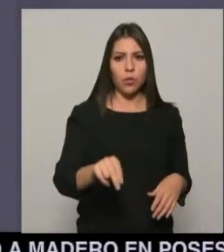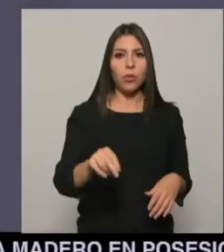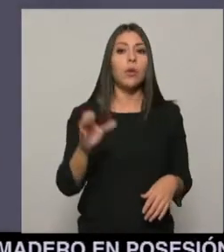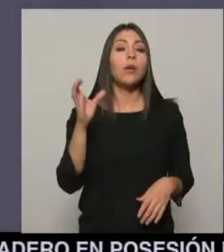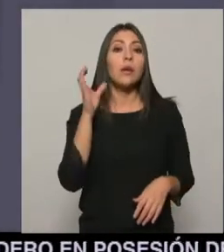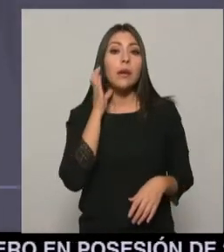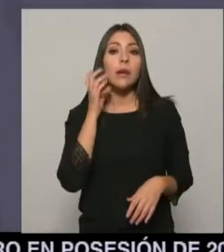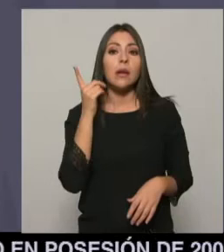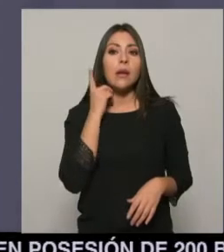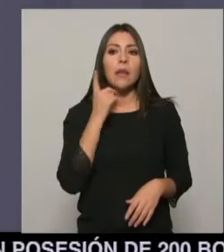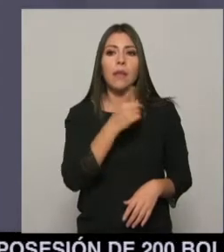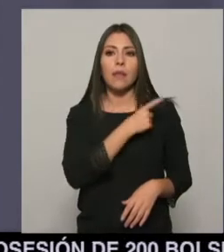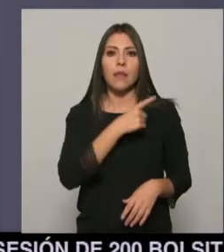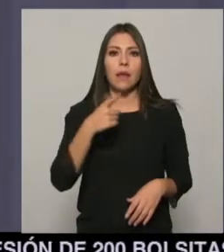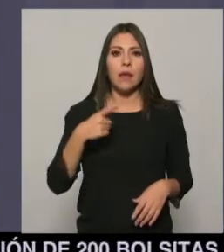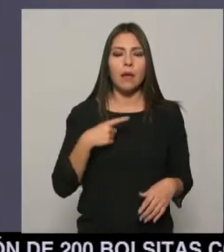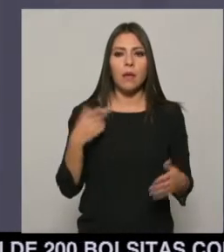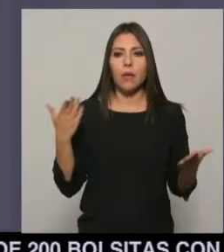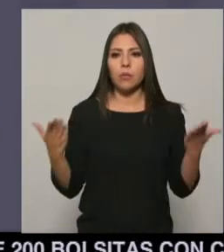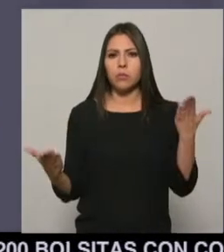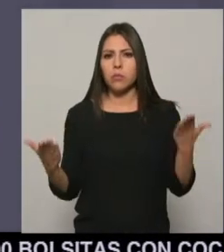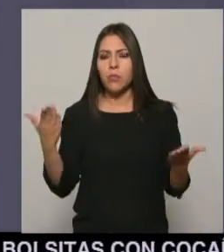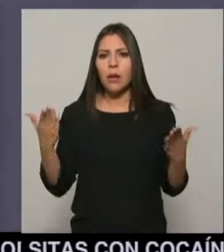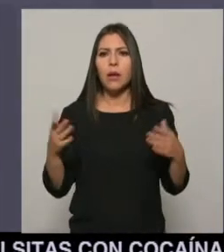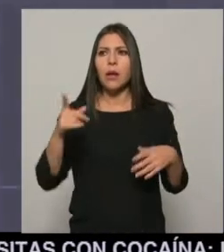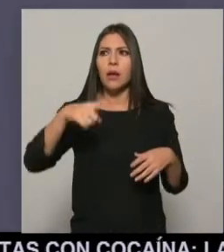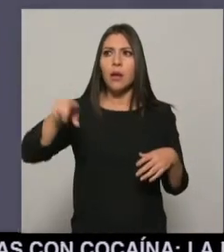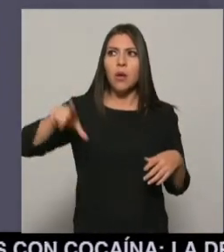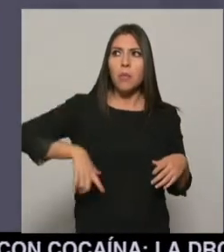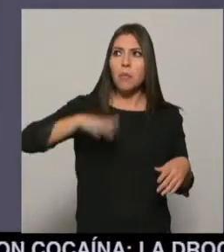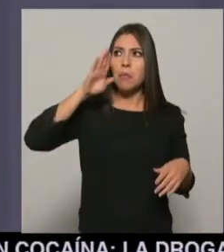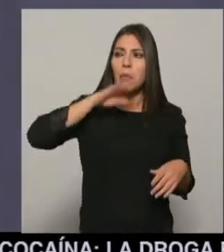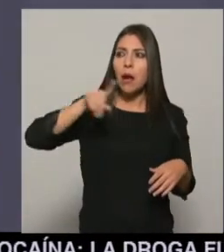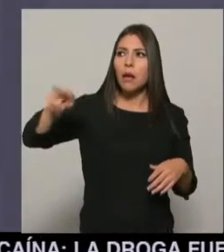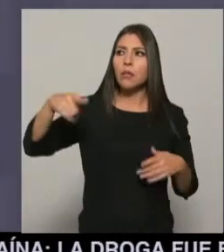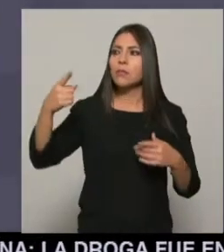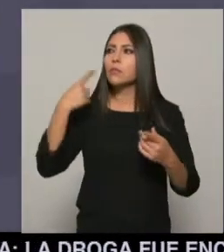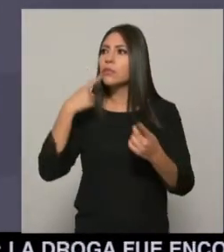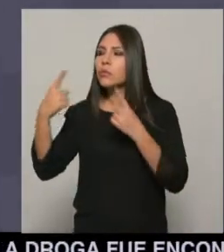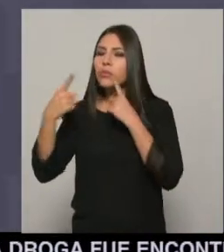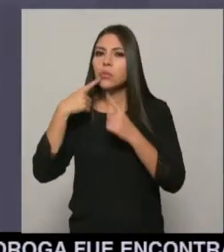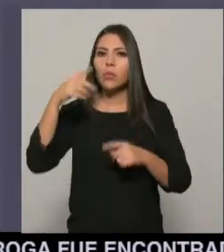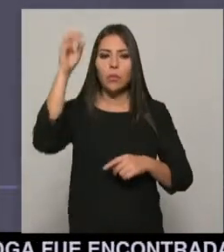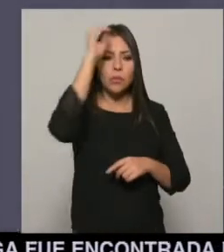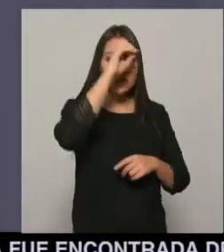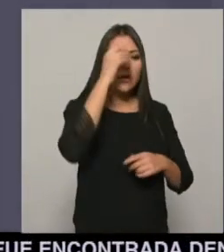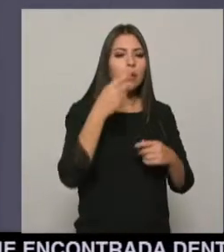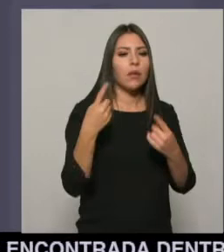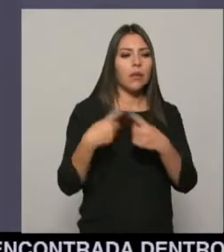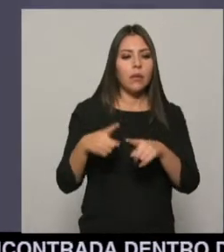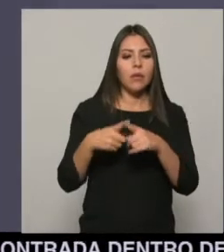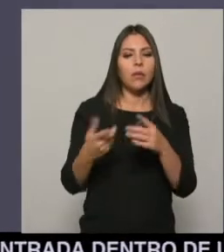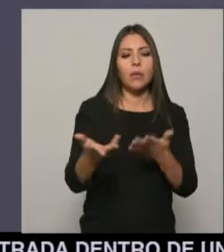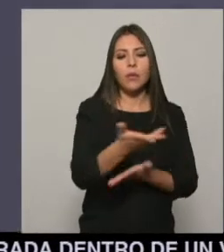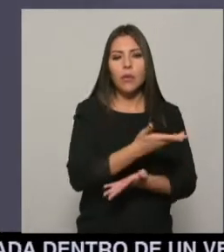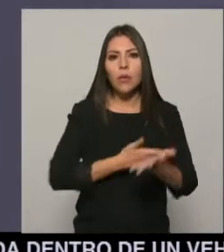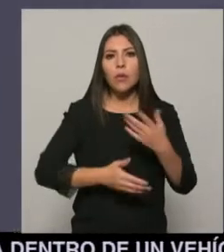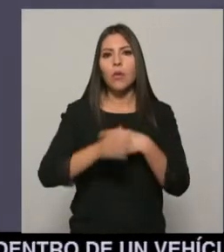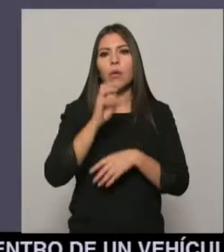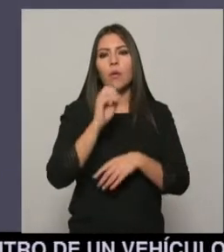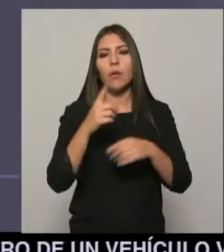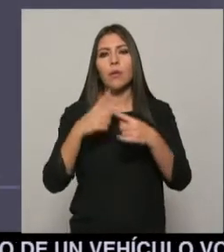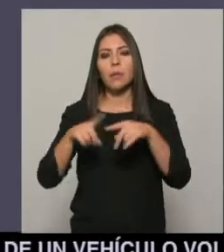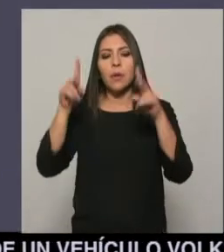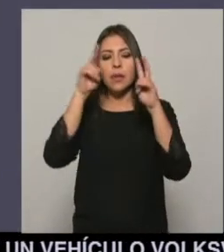contrapesos, deben de fungir como espacios para discutir, reflexionar, intercambiar puntos de vista y a partir de ahí posicionarse sobre los